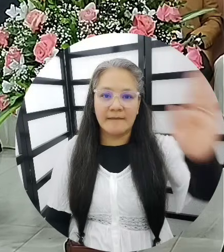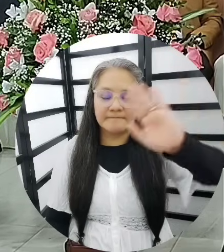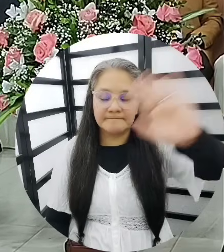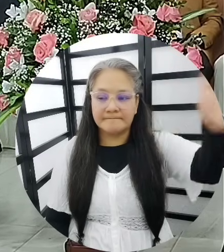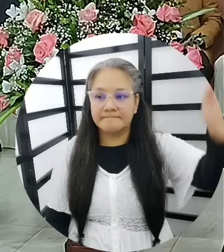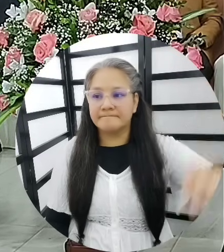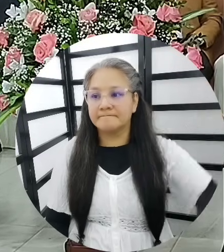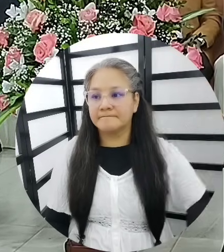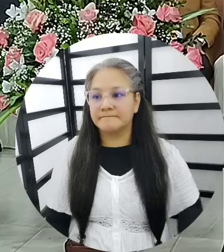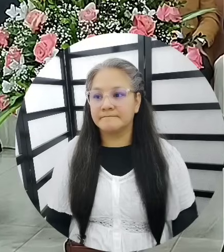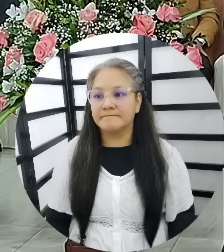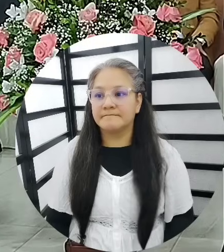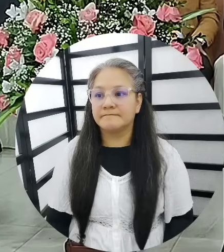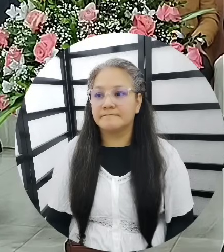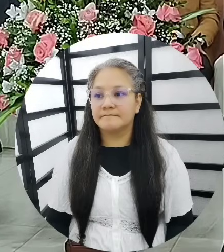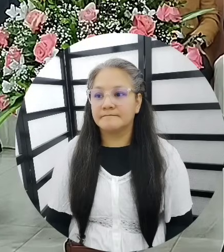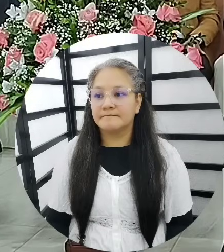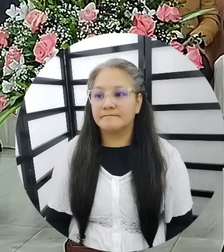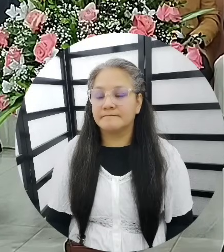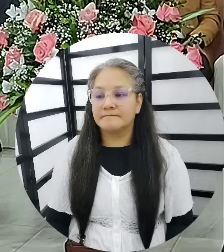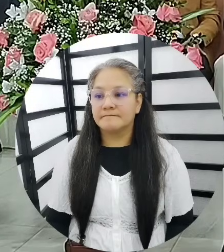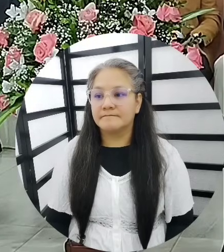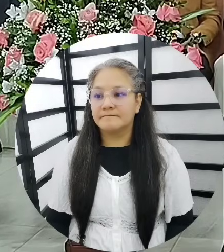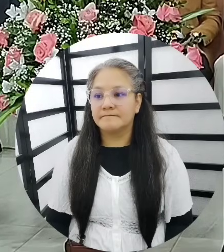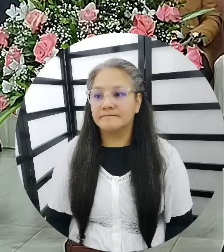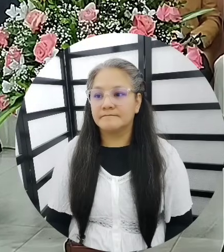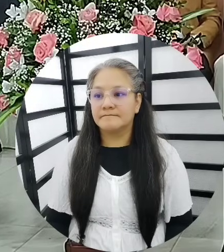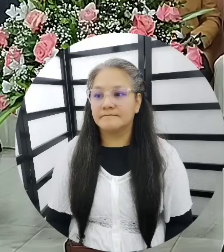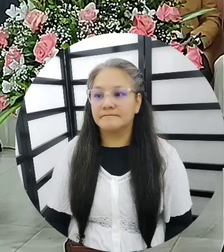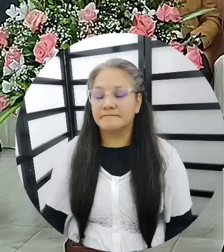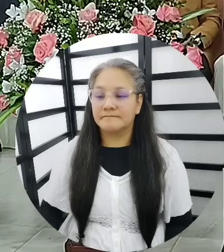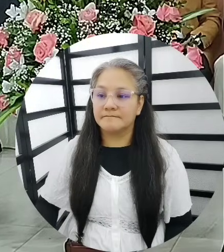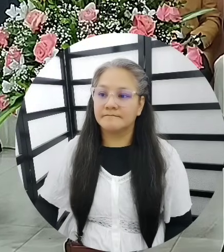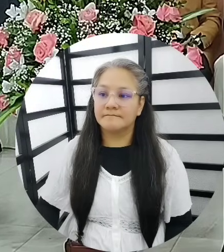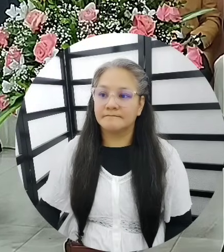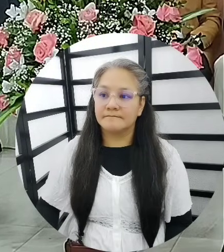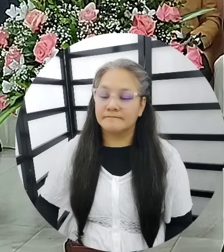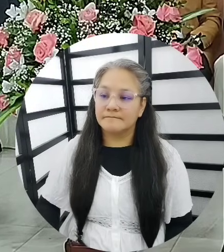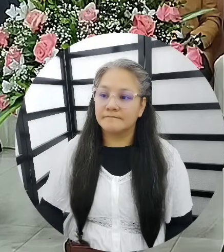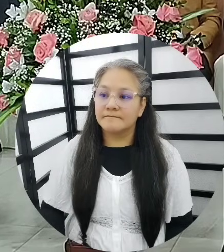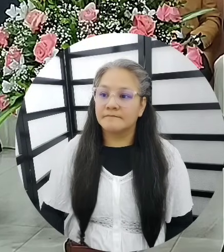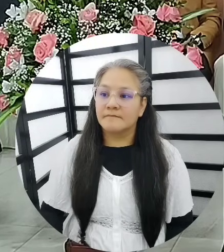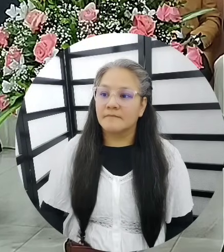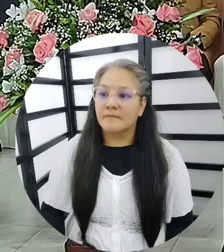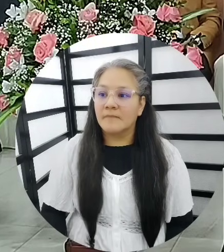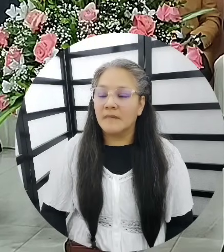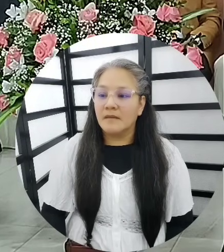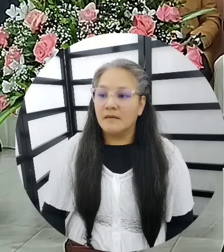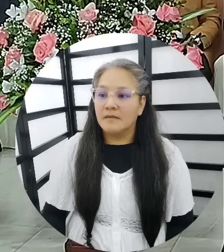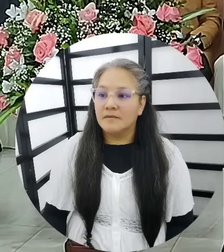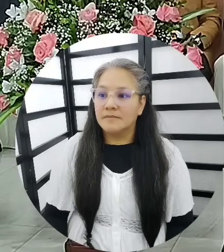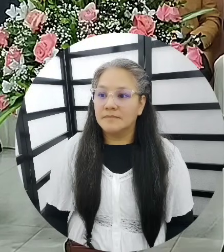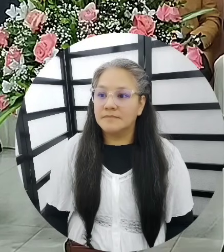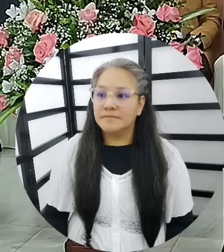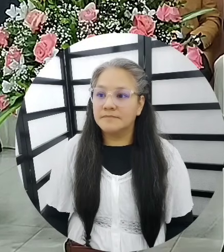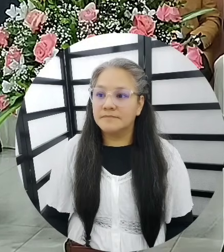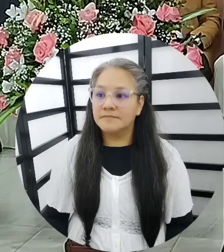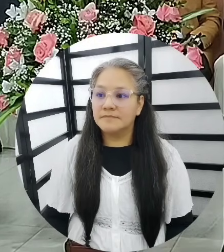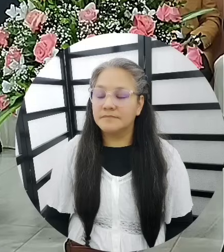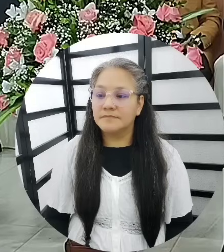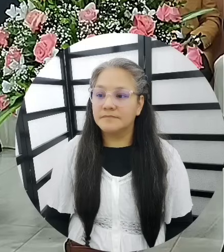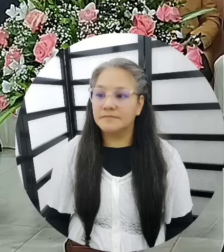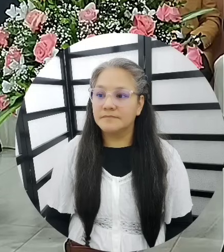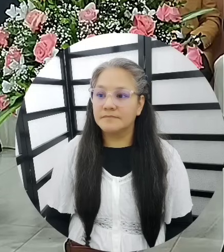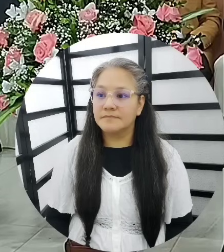Gloria a Cristo. Para llegar pura y santa al altar. Hasta que se casa. Y él dijo,